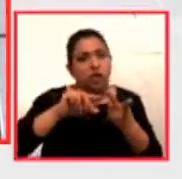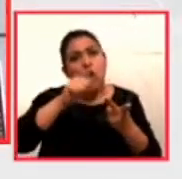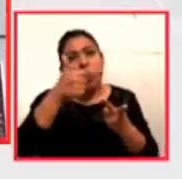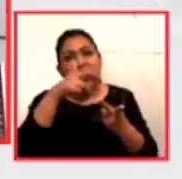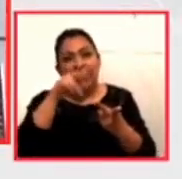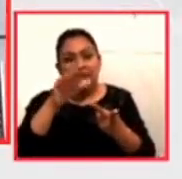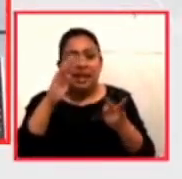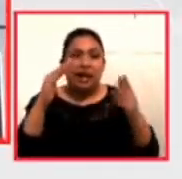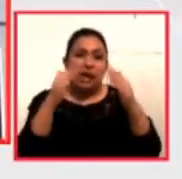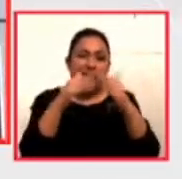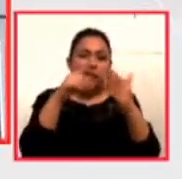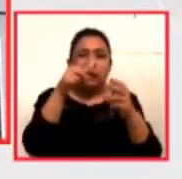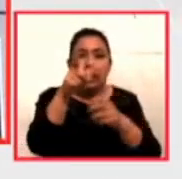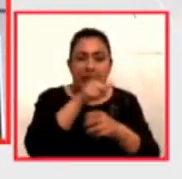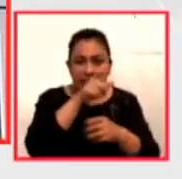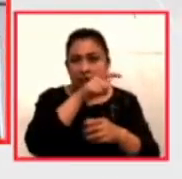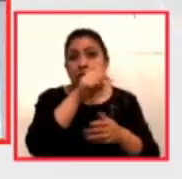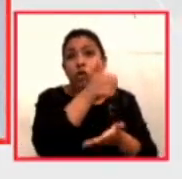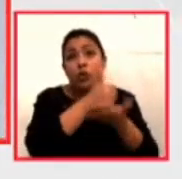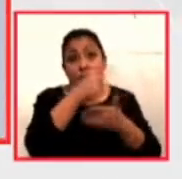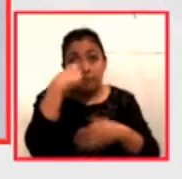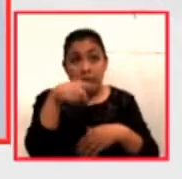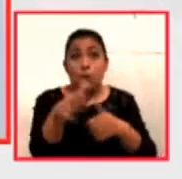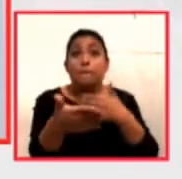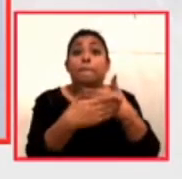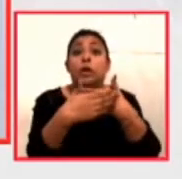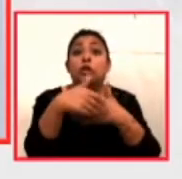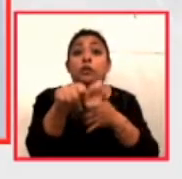Ciudad de México en el mes de septiembre.